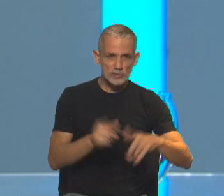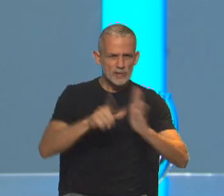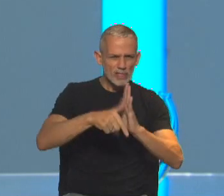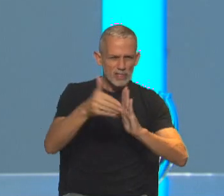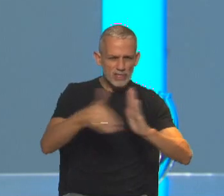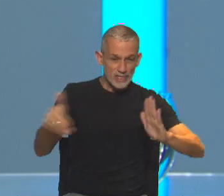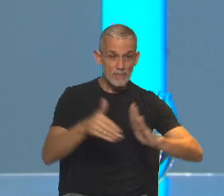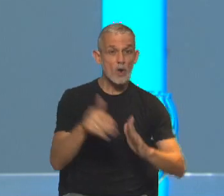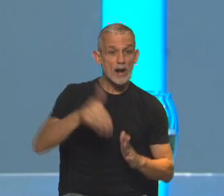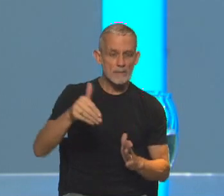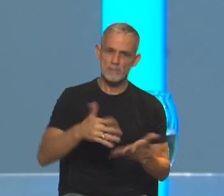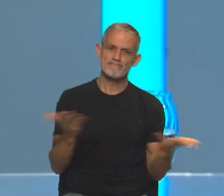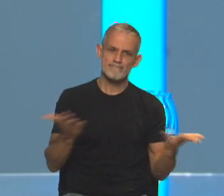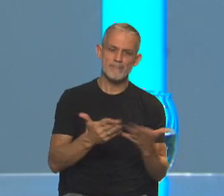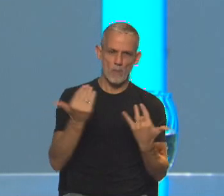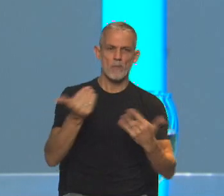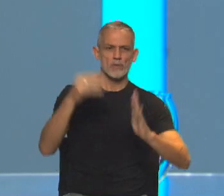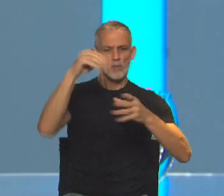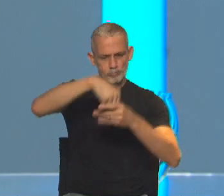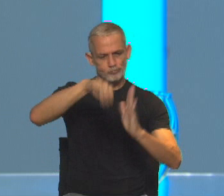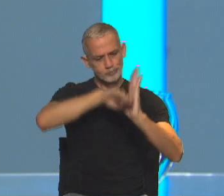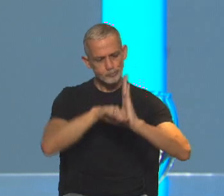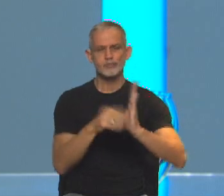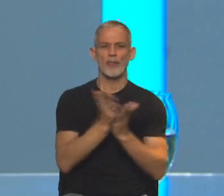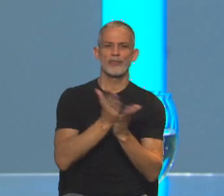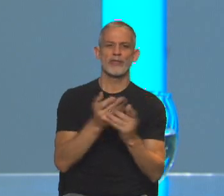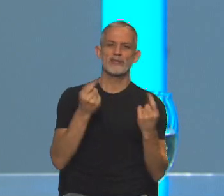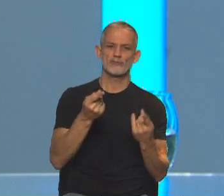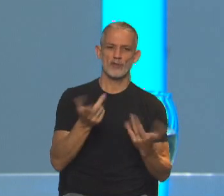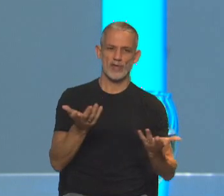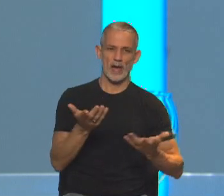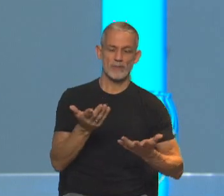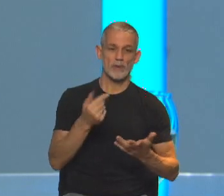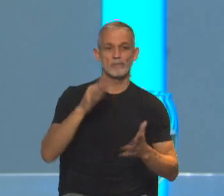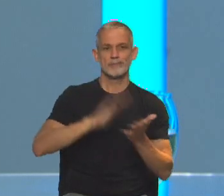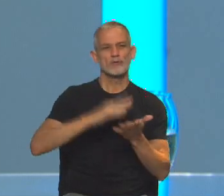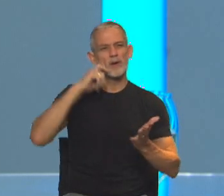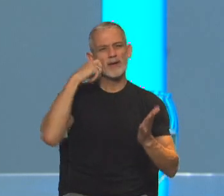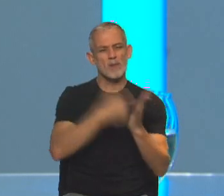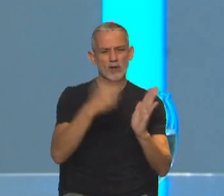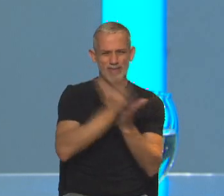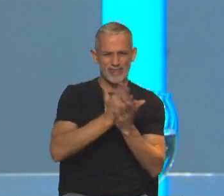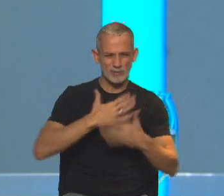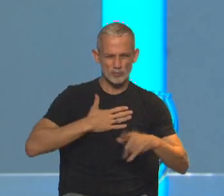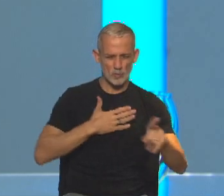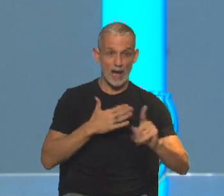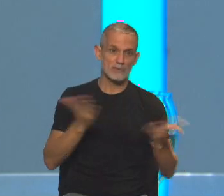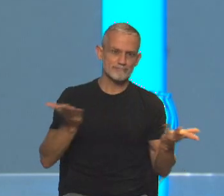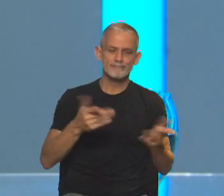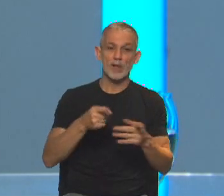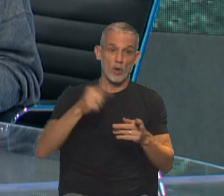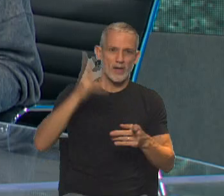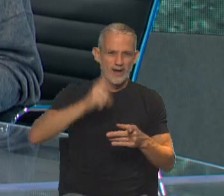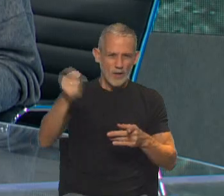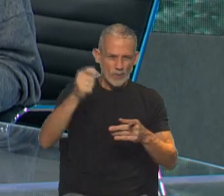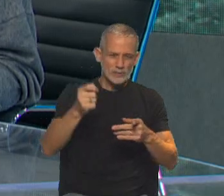también lograron hacer que entren dentro de estas reivindicaciones generales en términos de violaciones a los derechos humanos, ¿no? Y es por hoy que sigue abierto hoy la